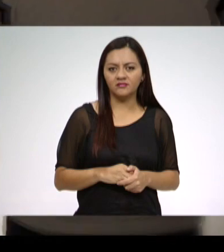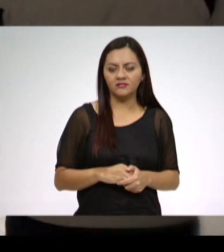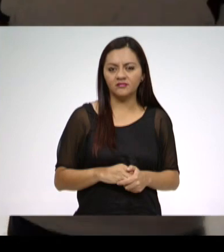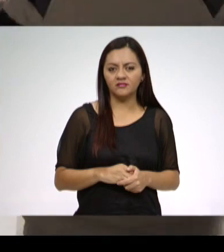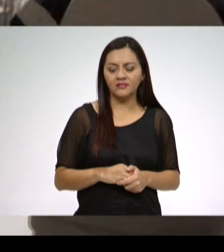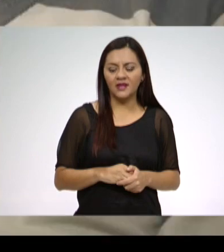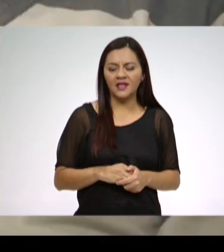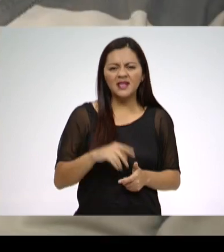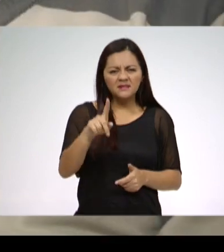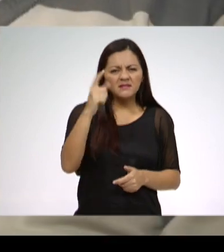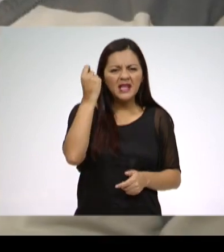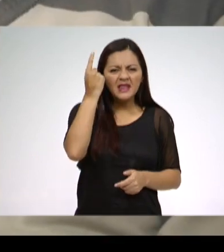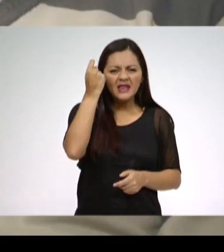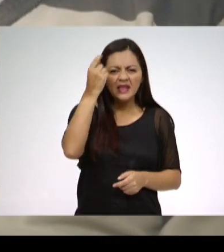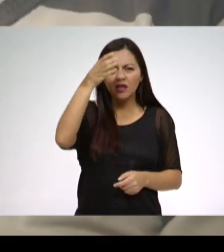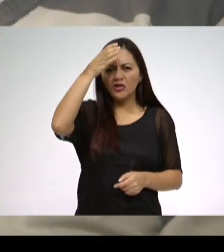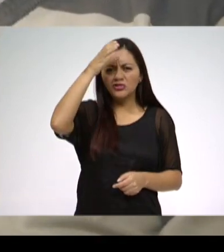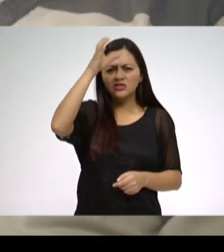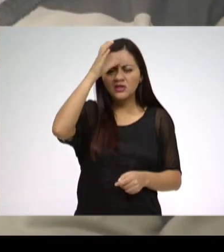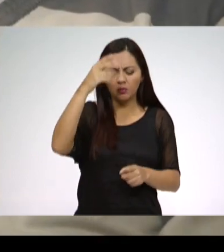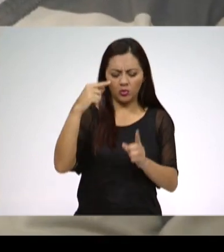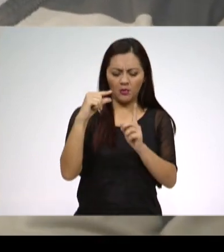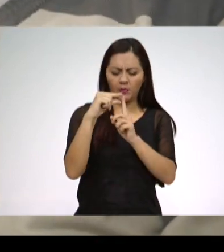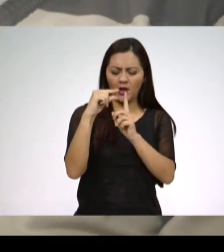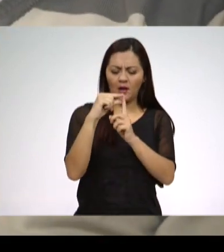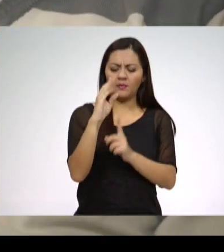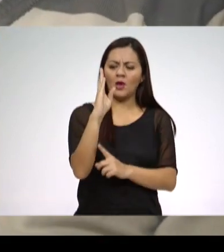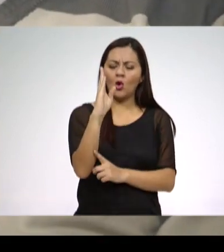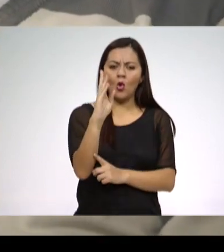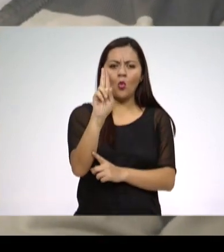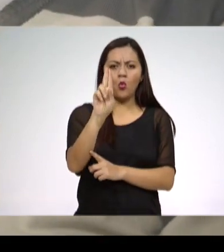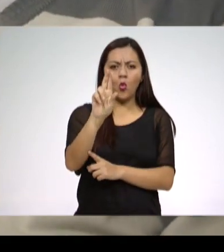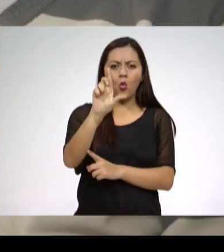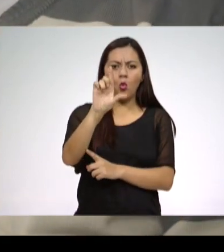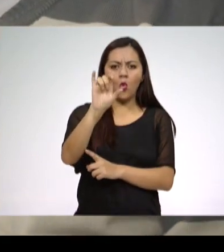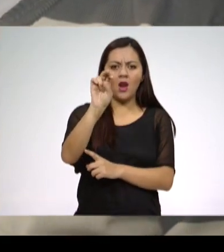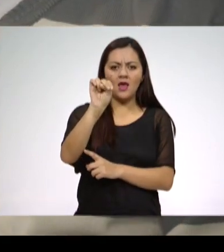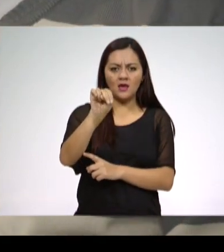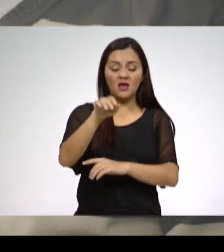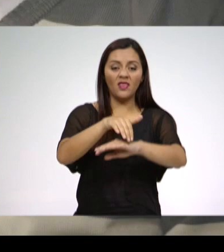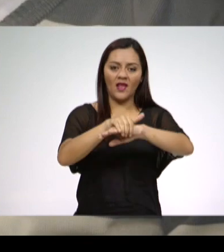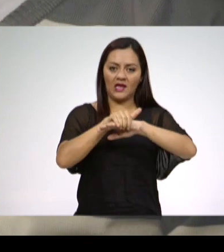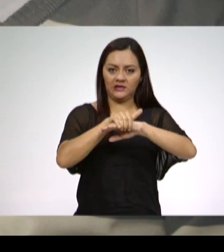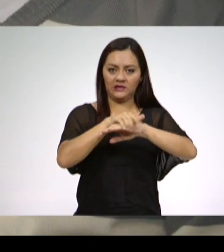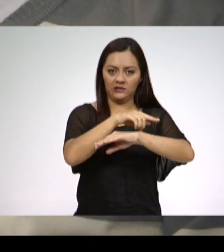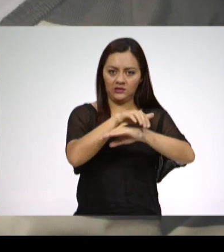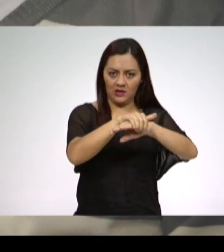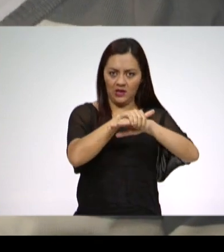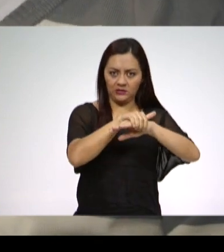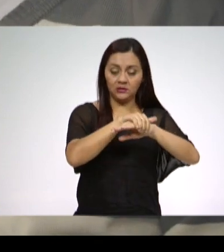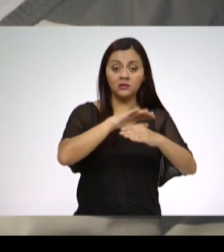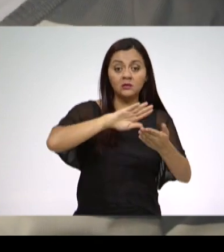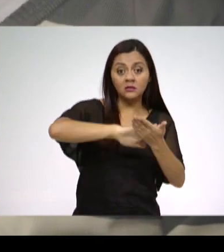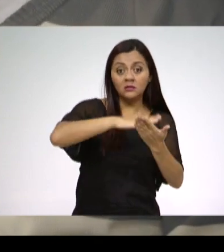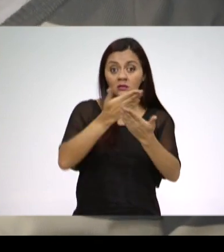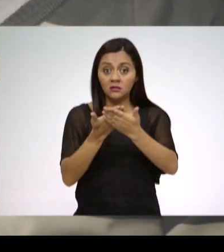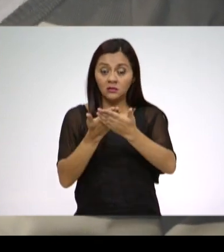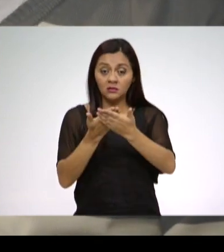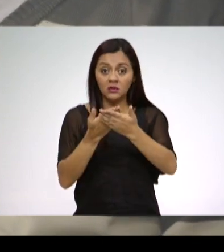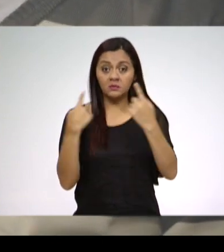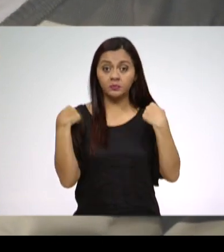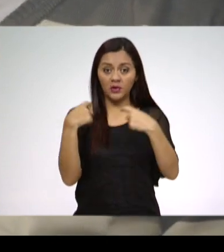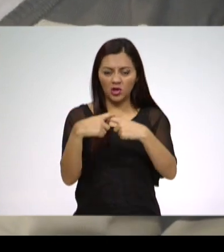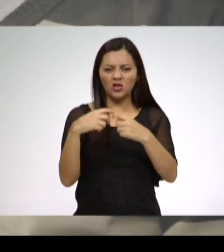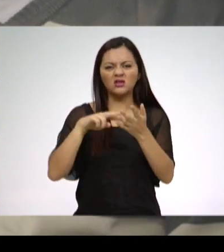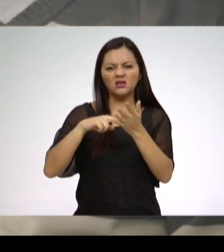Para entender el bullying, bueno, primero entendamos que es una palabra traducida del inglés que significa intimidación, más conocida comúnmente como